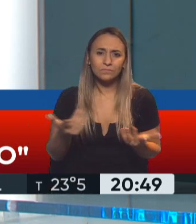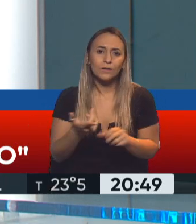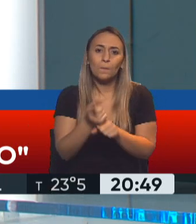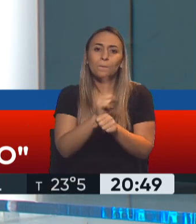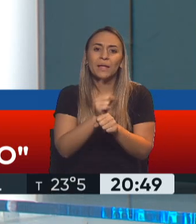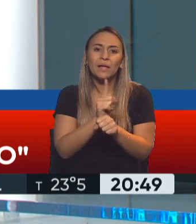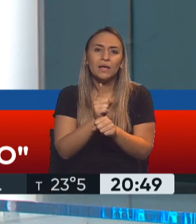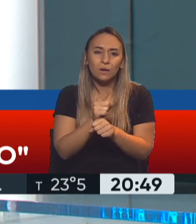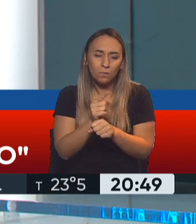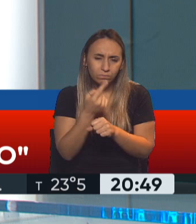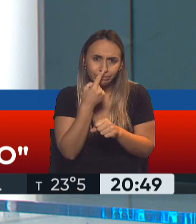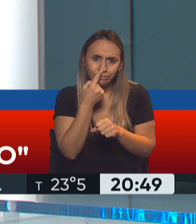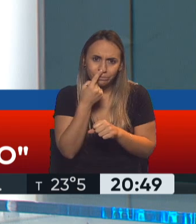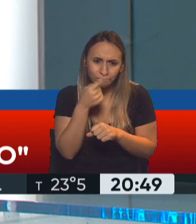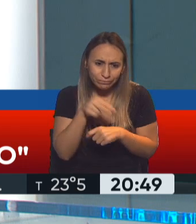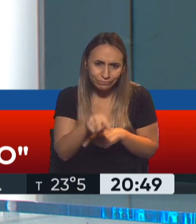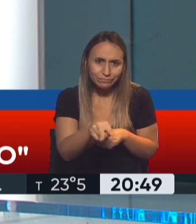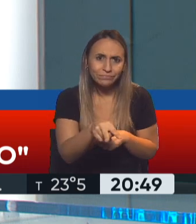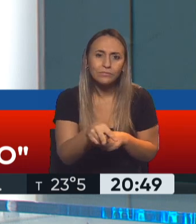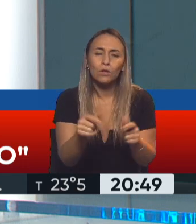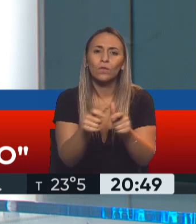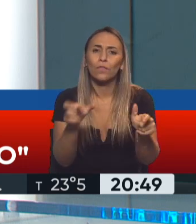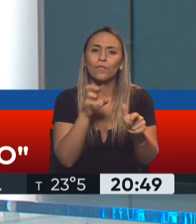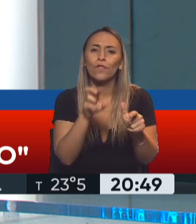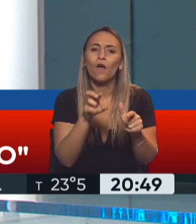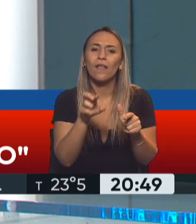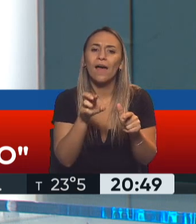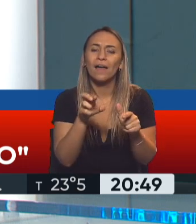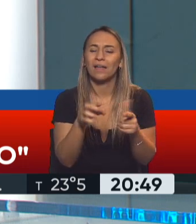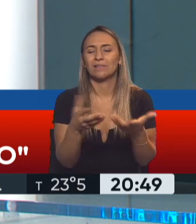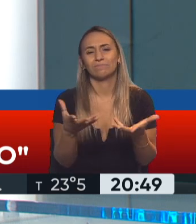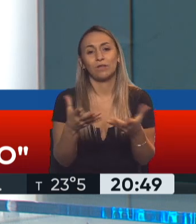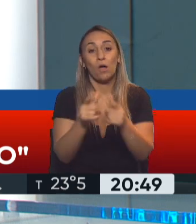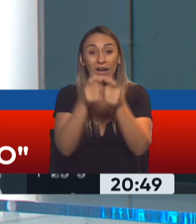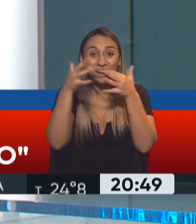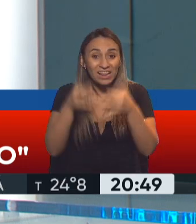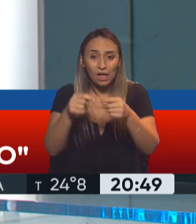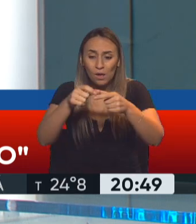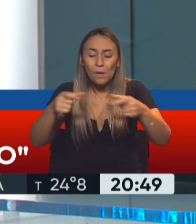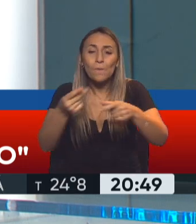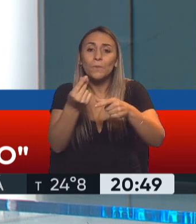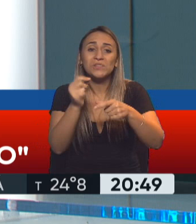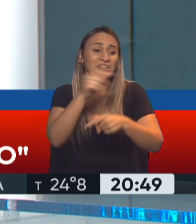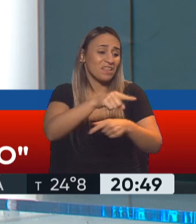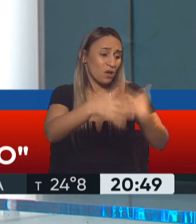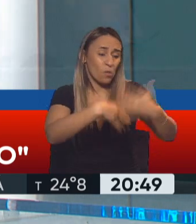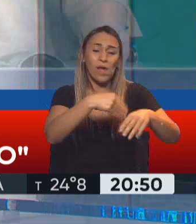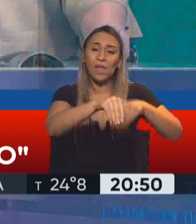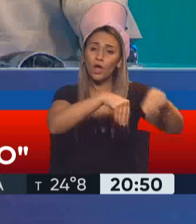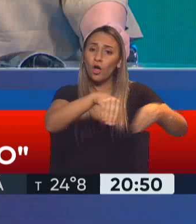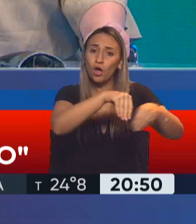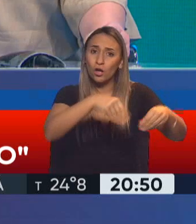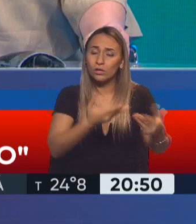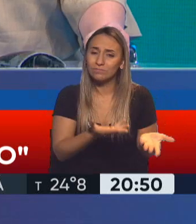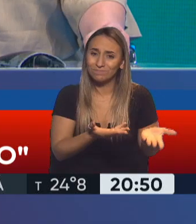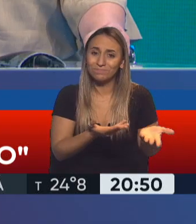manera una caja de zapatos billetes de forrada con billetes del estanciero esta era ésta la única verdadera